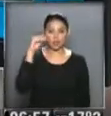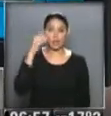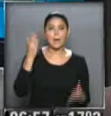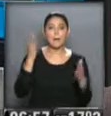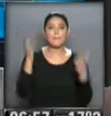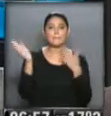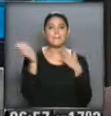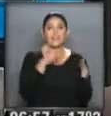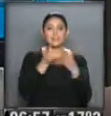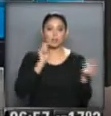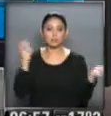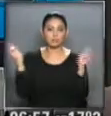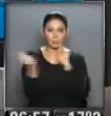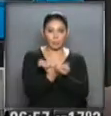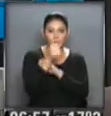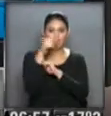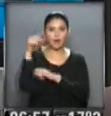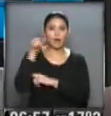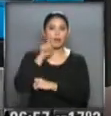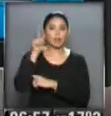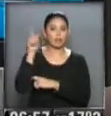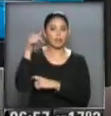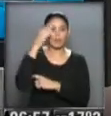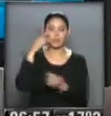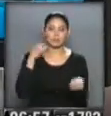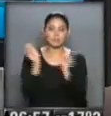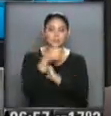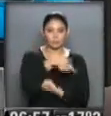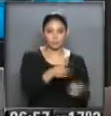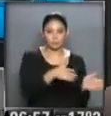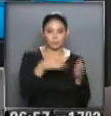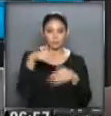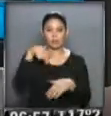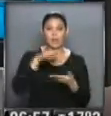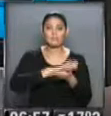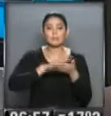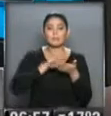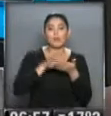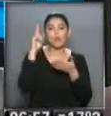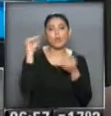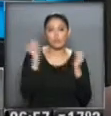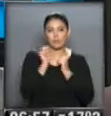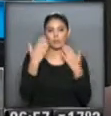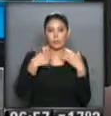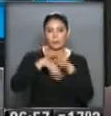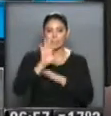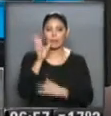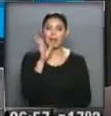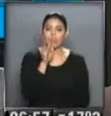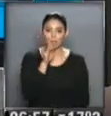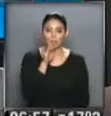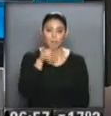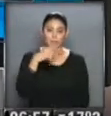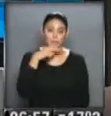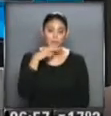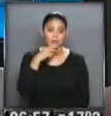cambiará al sector sur. Tendremos un importante descenso de las temperaturas. 9 la mínima, 14 grados la temperatura máxima mañana viernes,